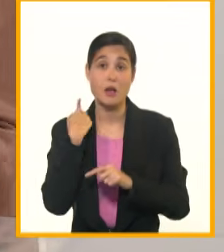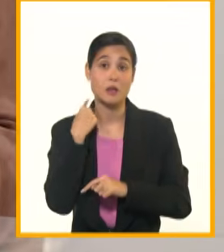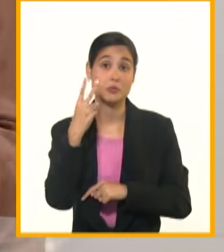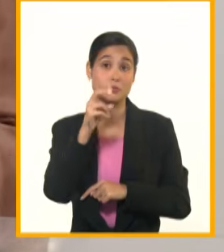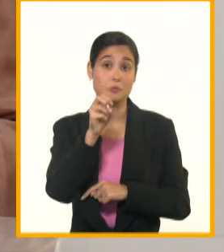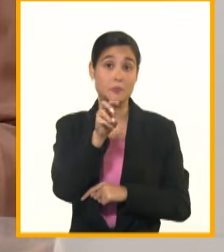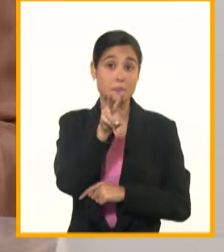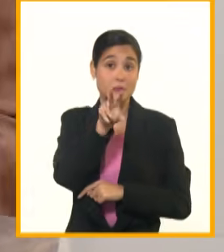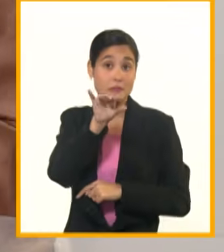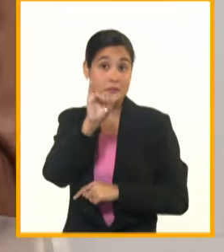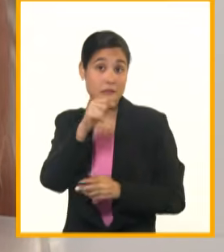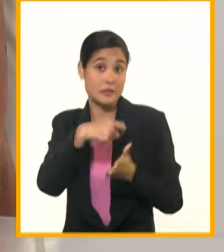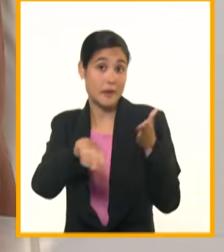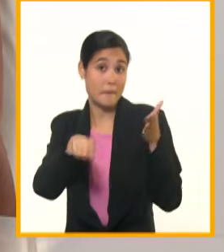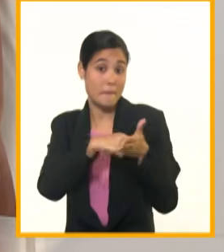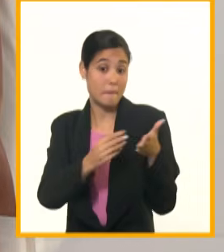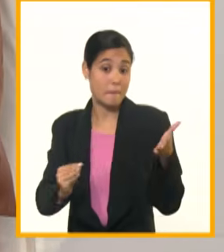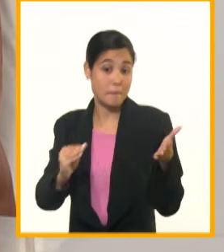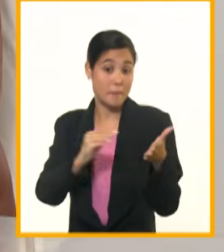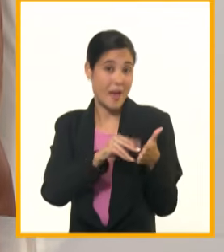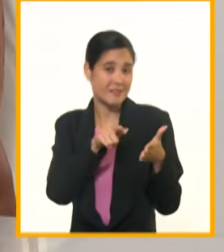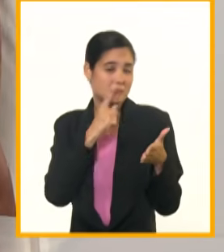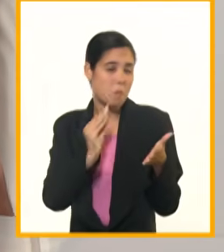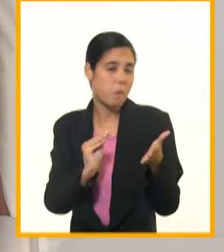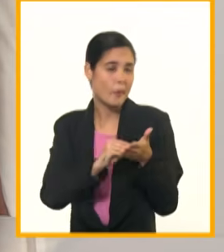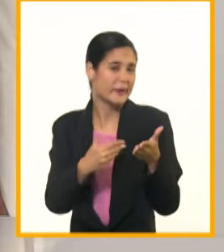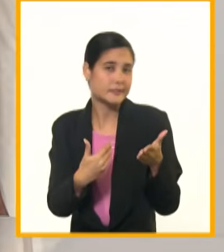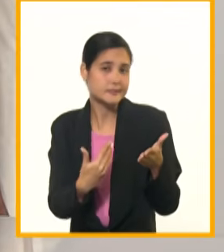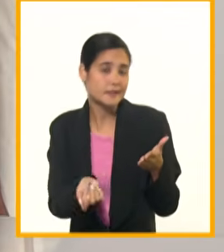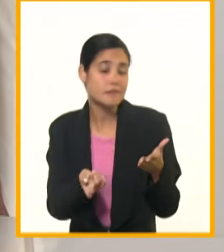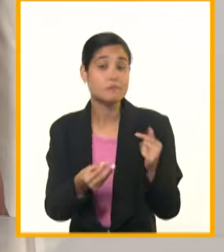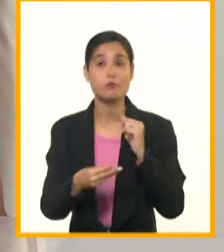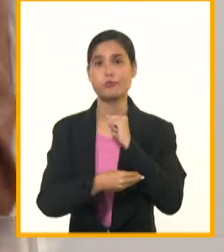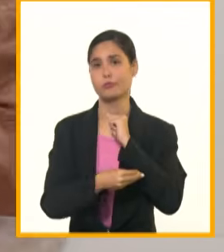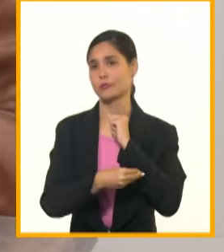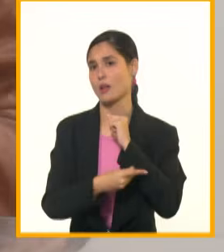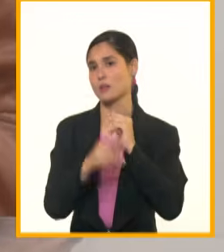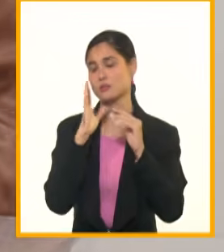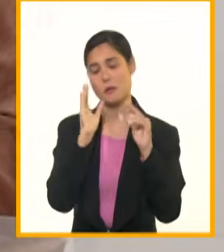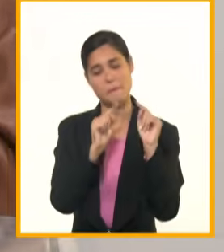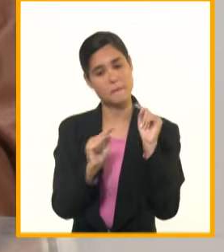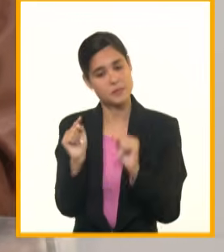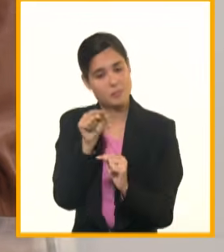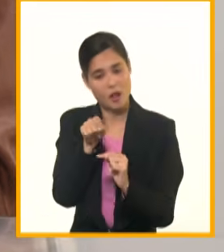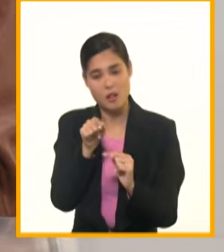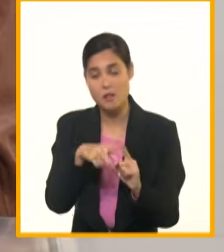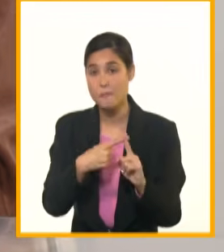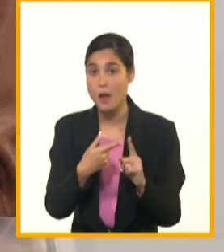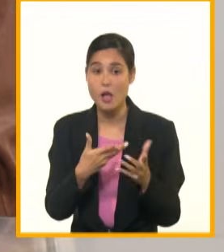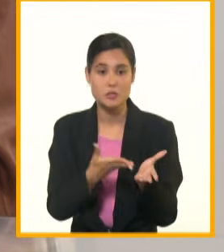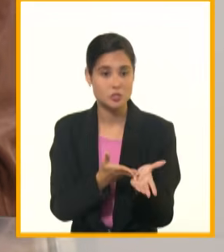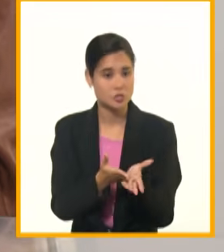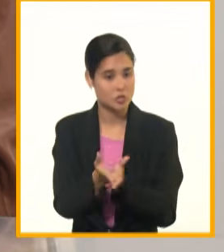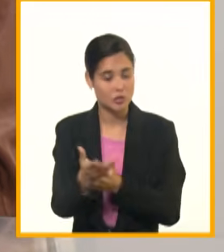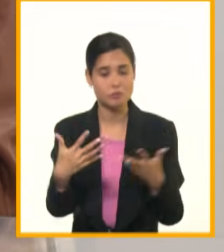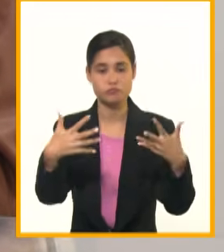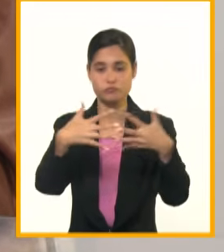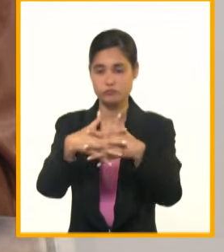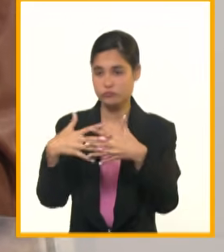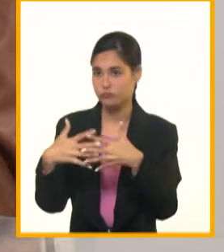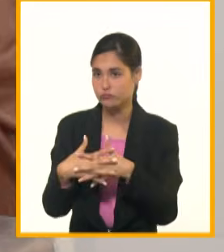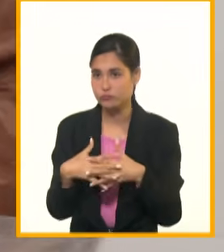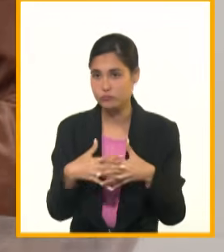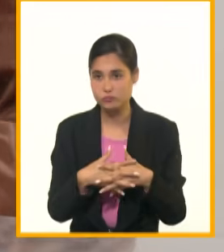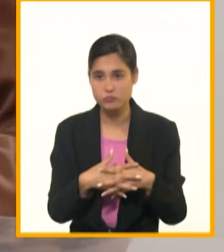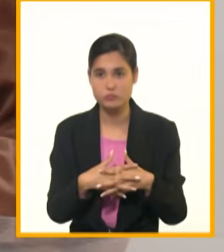a estar potenciando. Vamos a estar potenciando y la prioridad va a ser el encadenamiento. Nosotros, con respecto a los